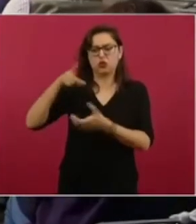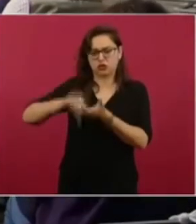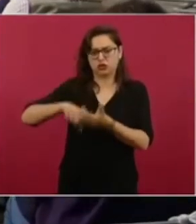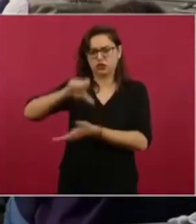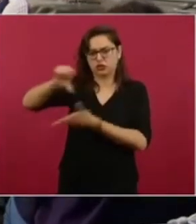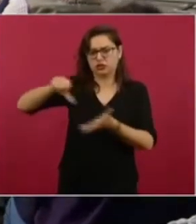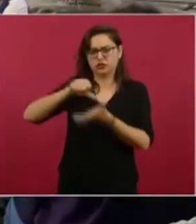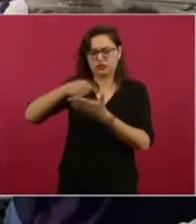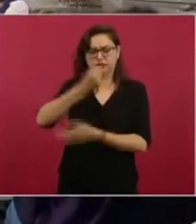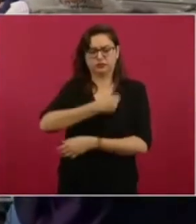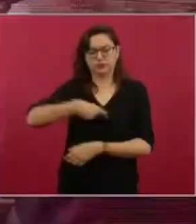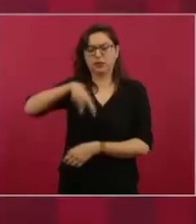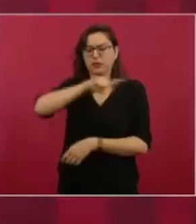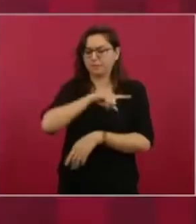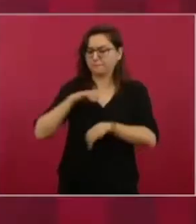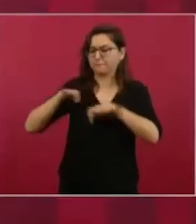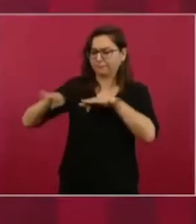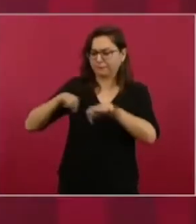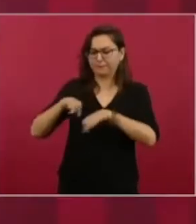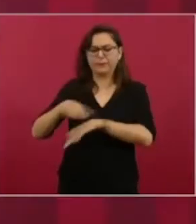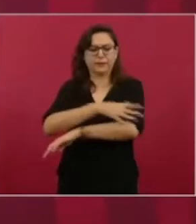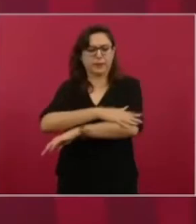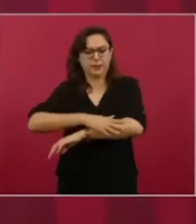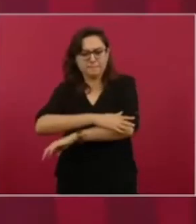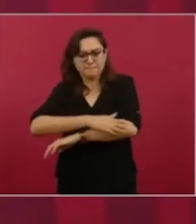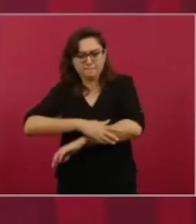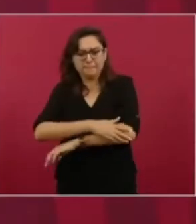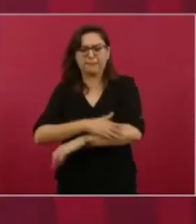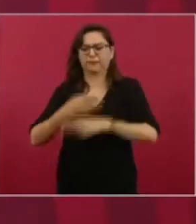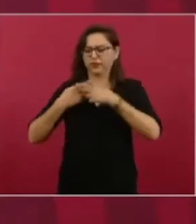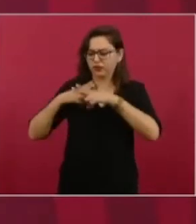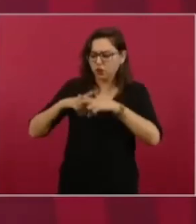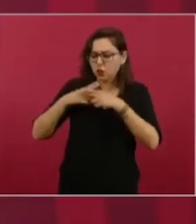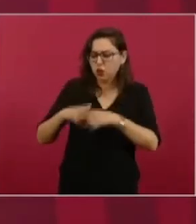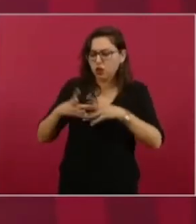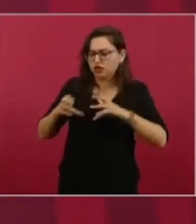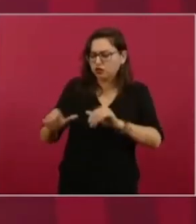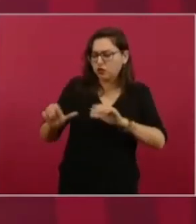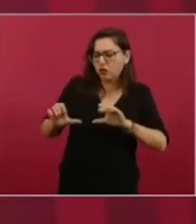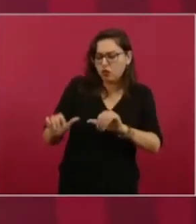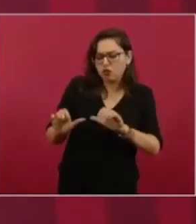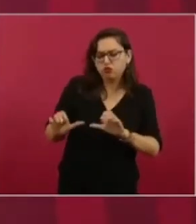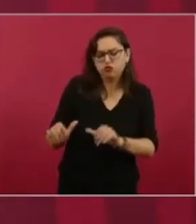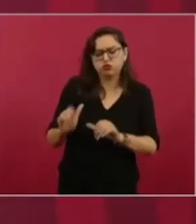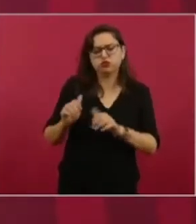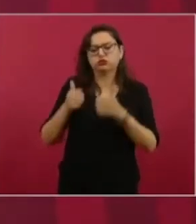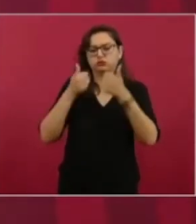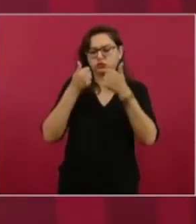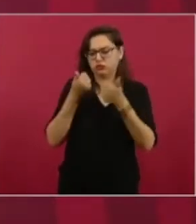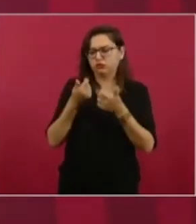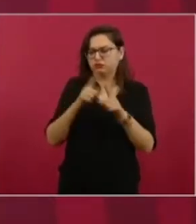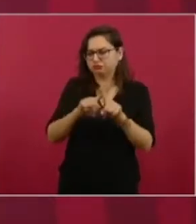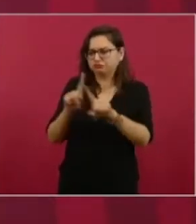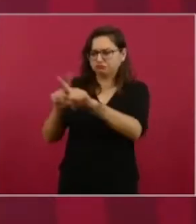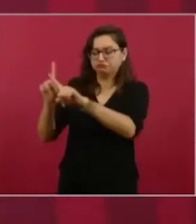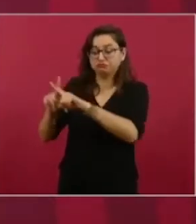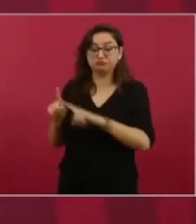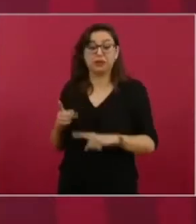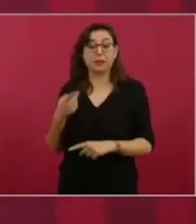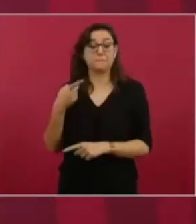tareas importantes de huesero, sobador y atiende a personas de los municipios de Amealco y Tolimán. Sin